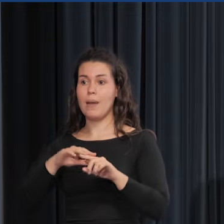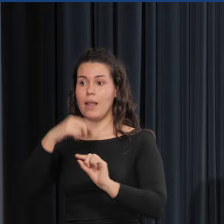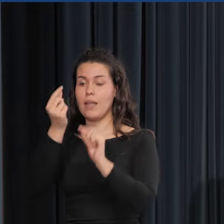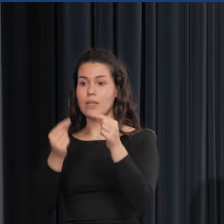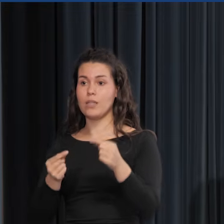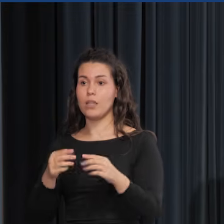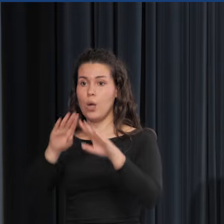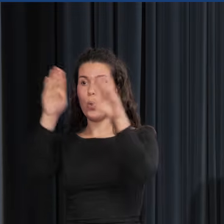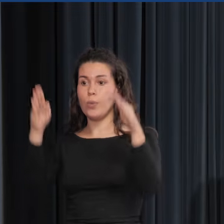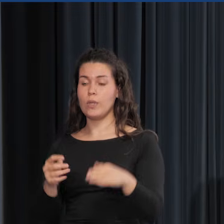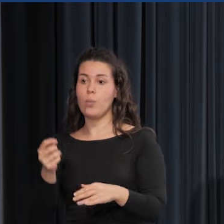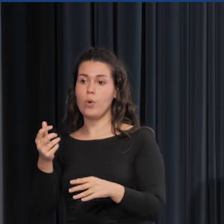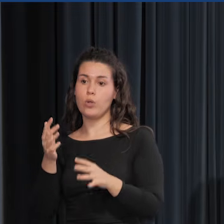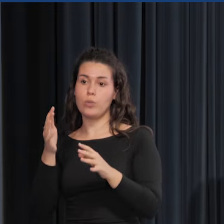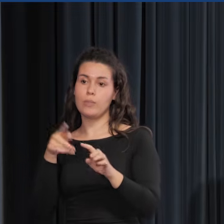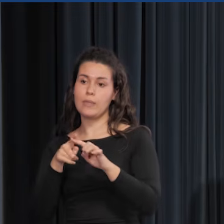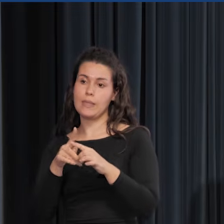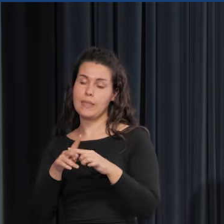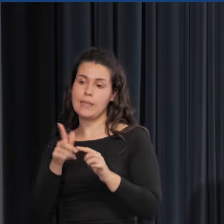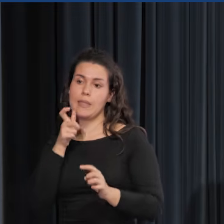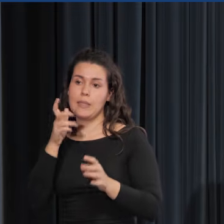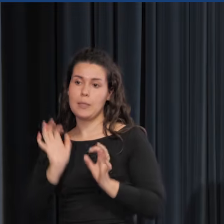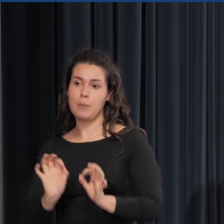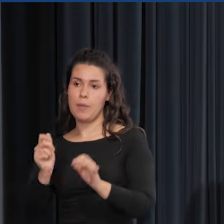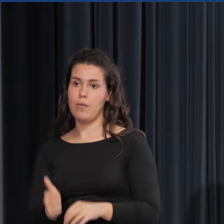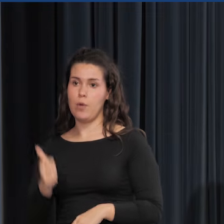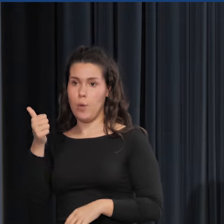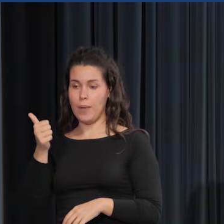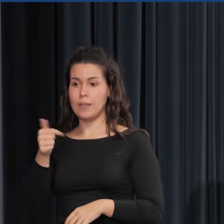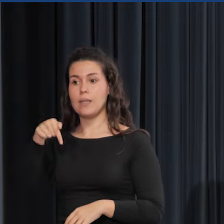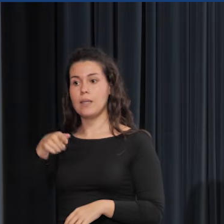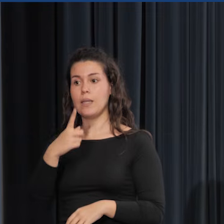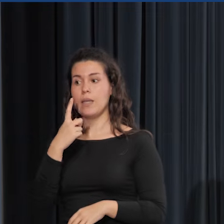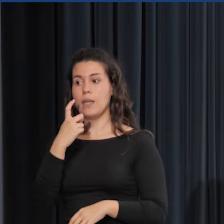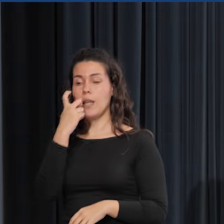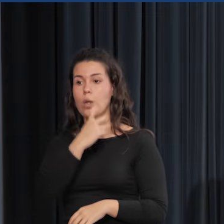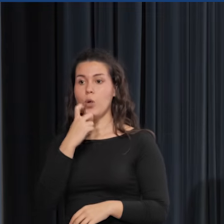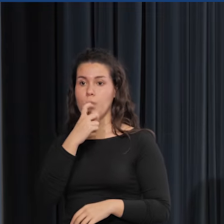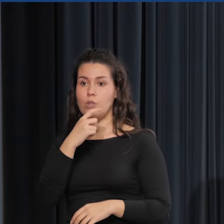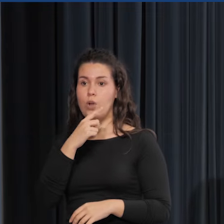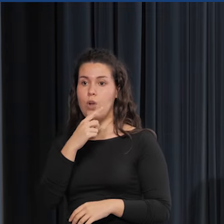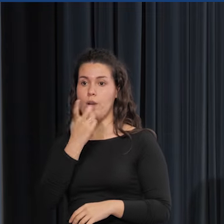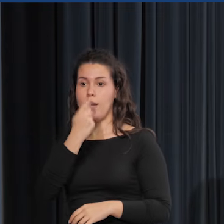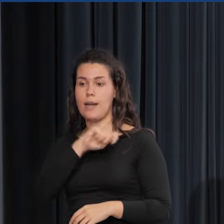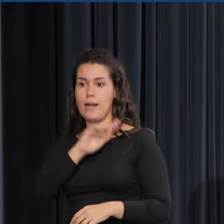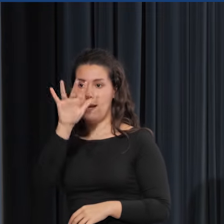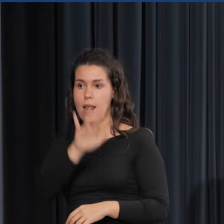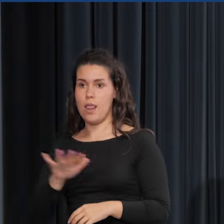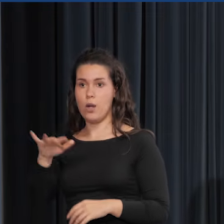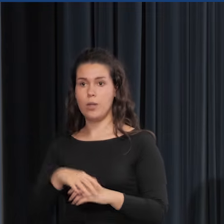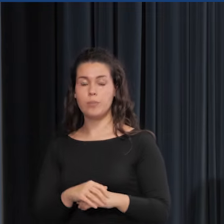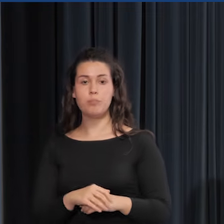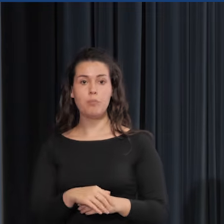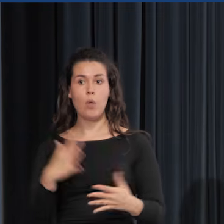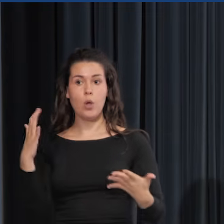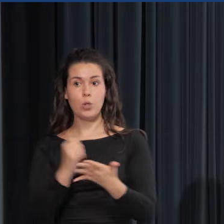más técnico. Han sido elaborados dentro del grupo de construcción de la Comisión Nacional de Seguridad y Salud en el Trabajo. Está todo accesible en la